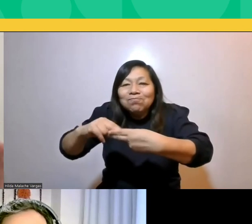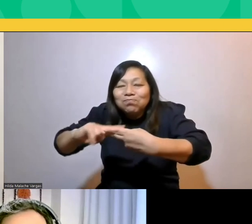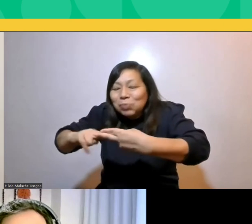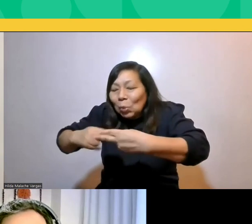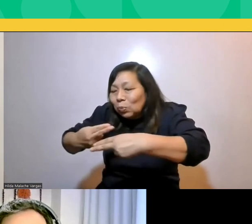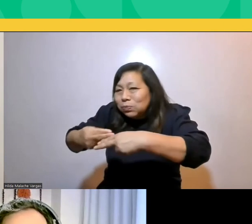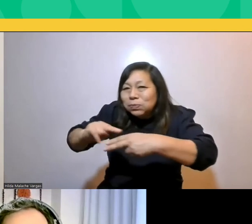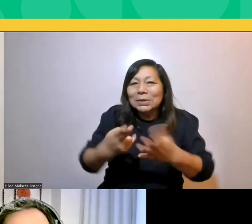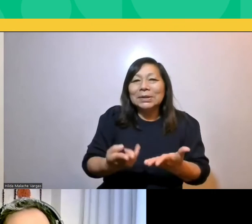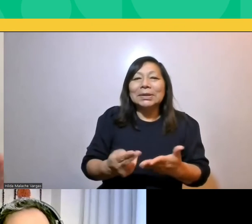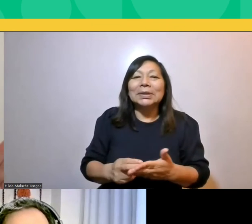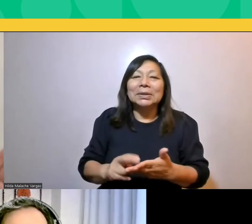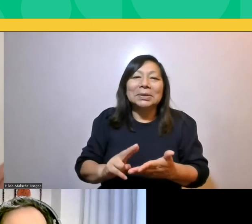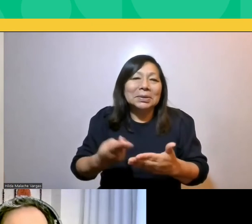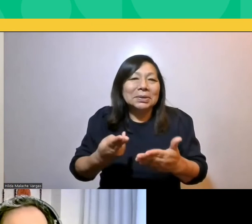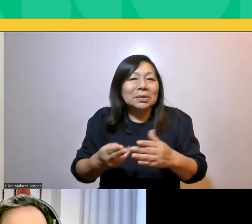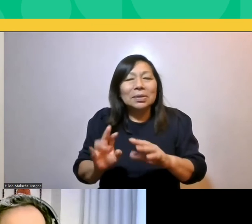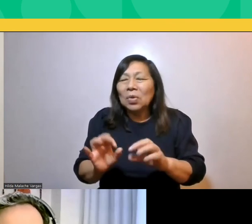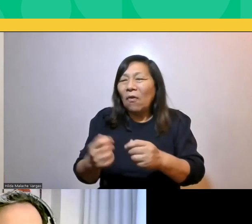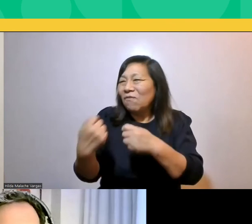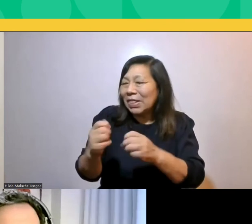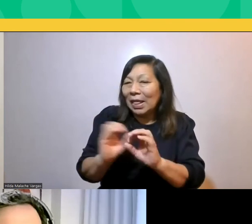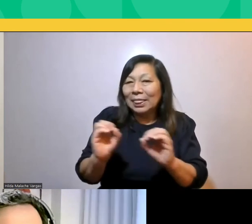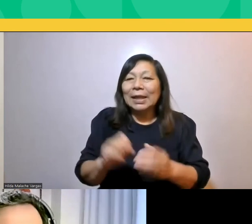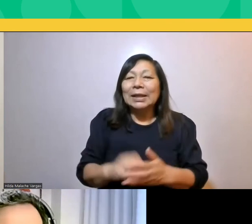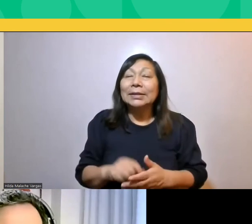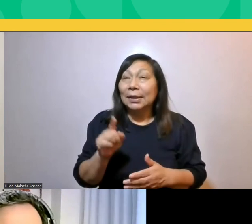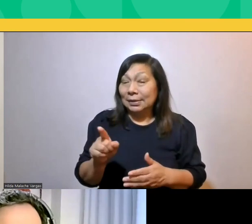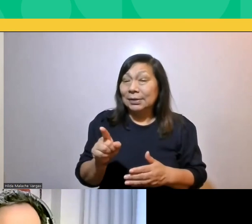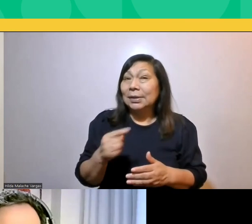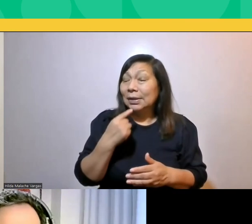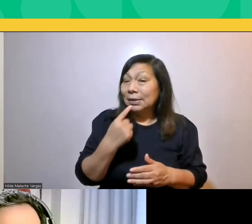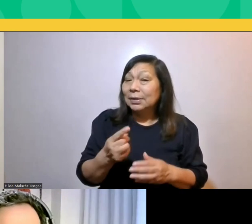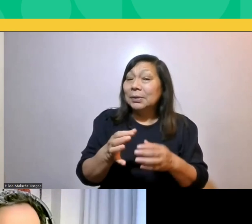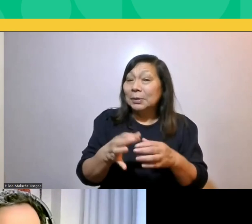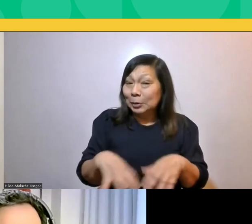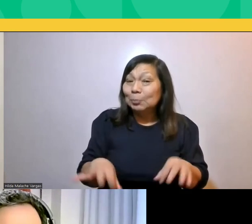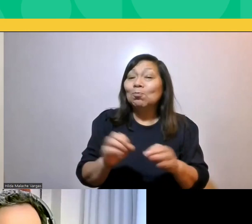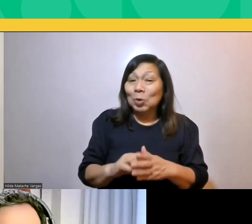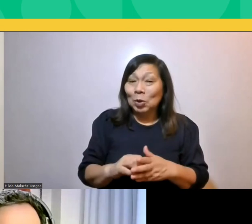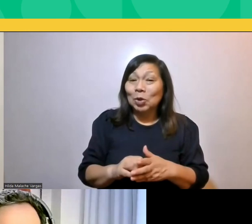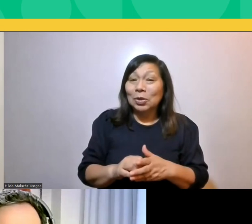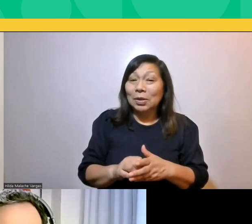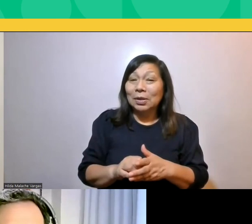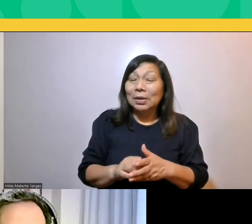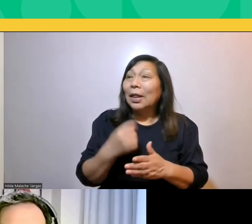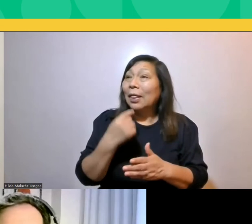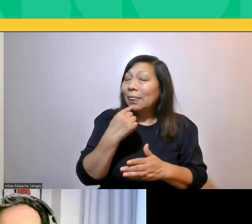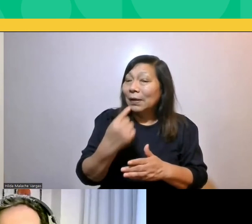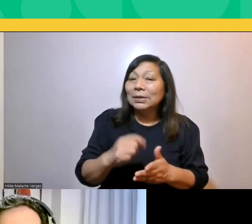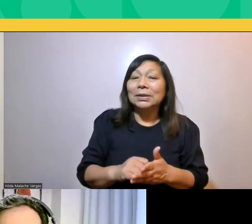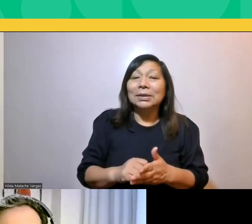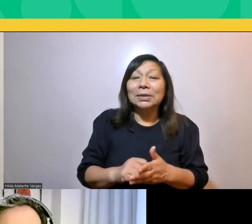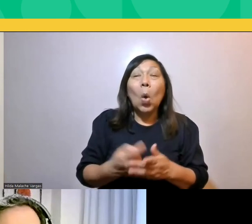general se acomoda y deja de molestar. Y ahí has señalado algo importante, ¿no? Porque hay muchos mitos al respecto de que